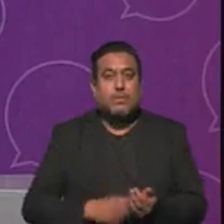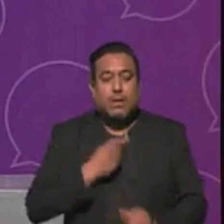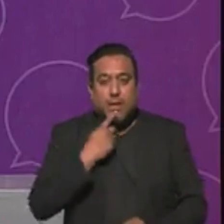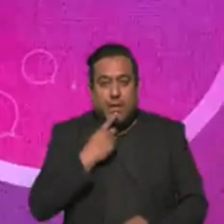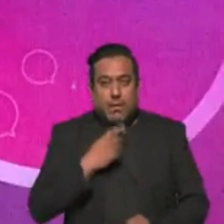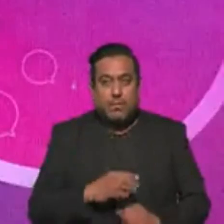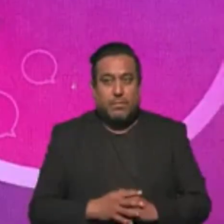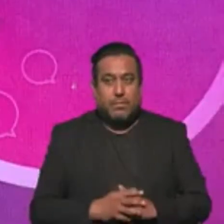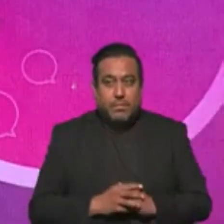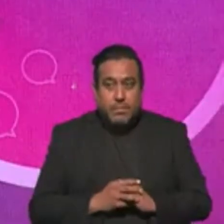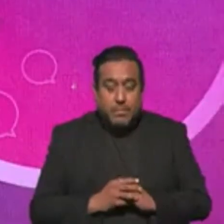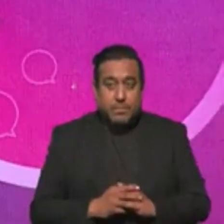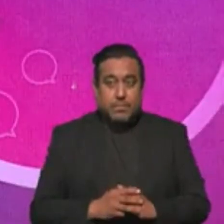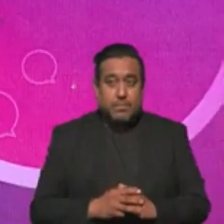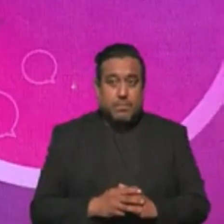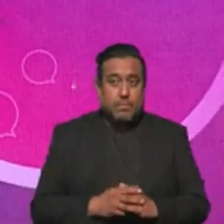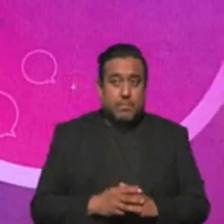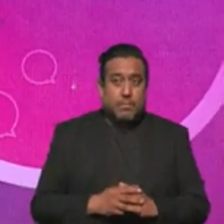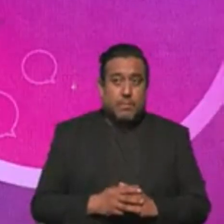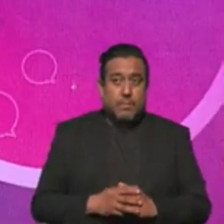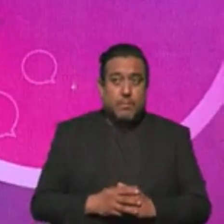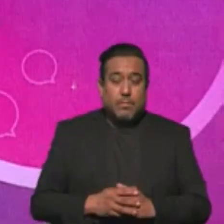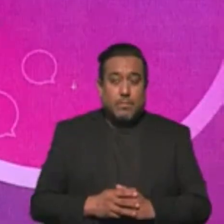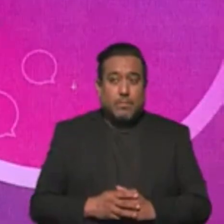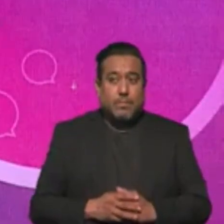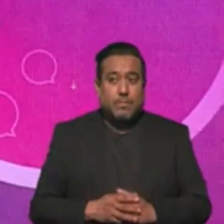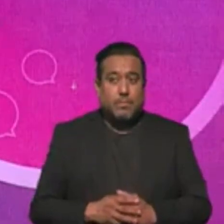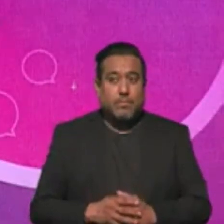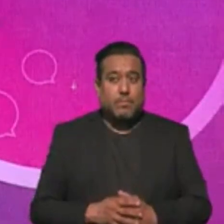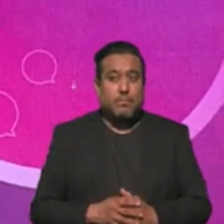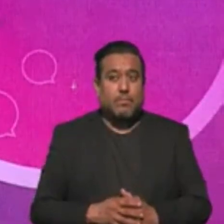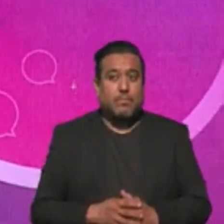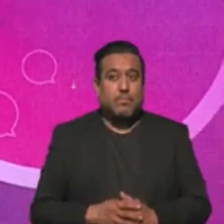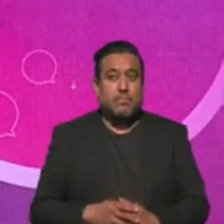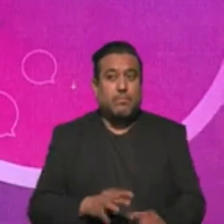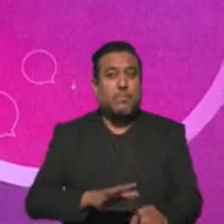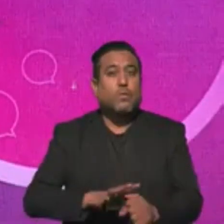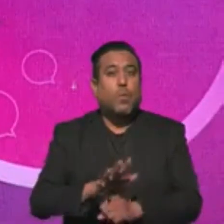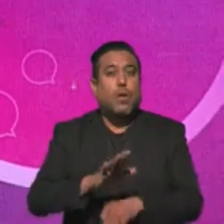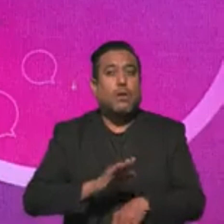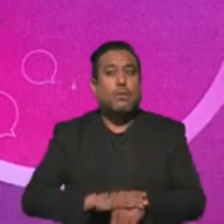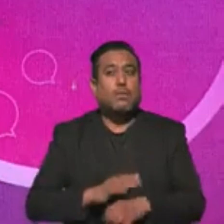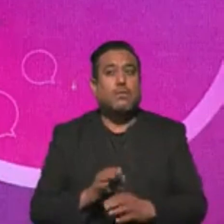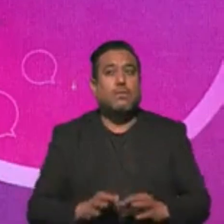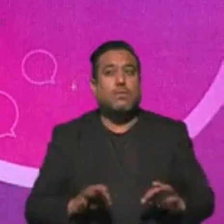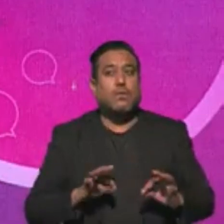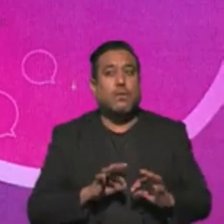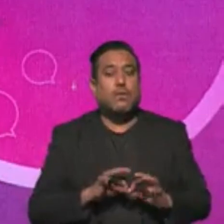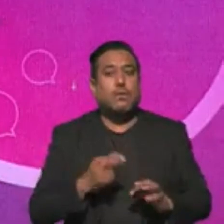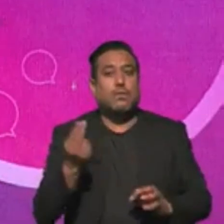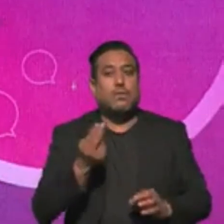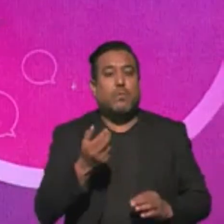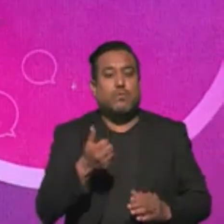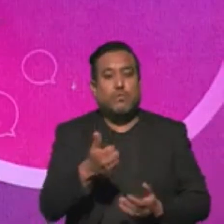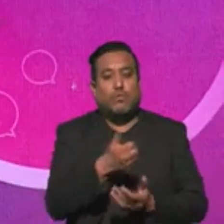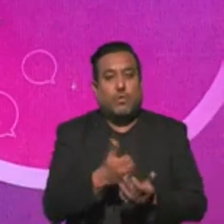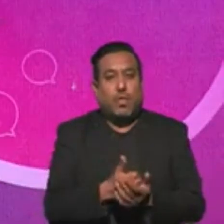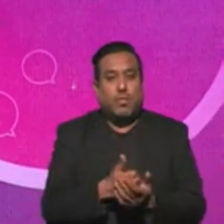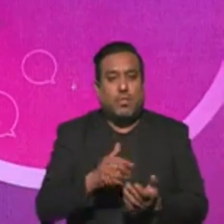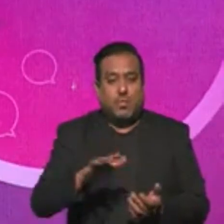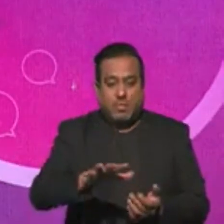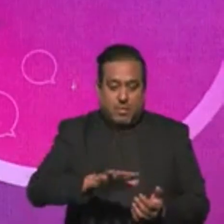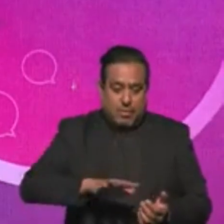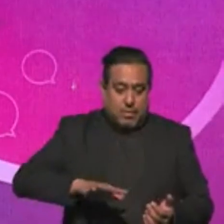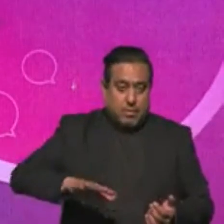candidato Gracias Víctor el principal ingrediente para hac una ciudad un